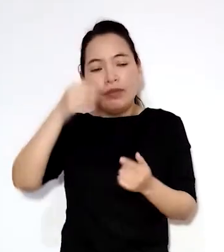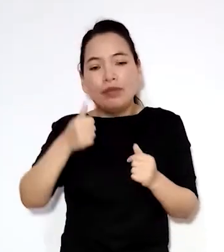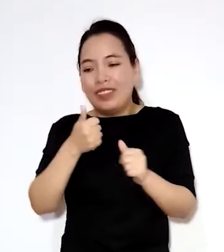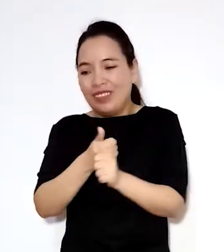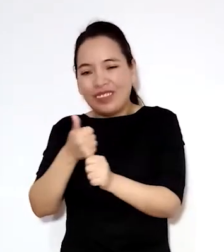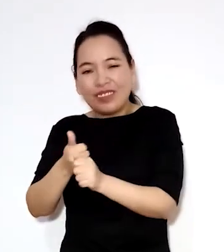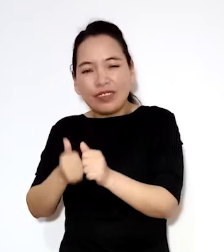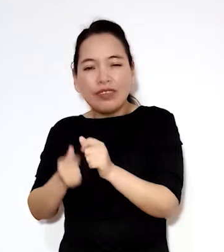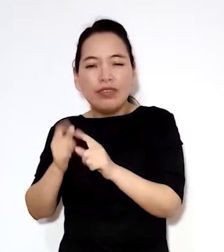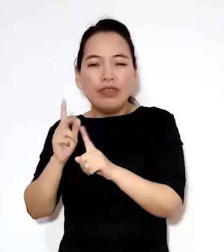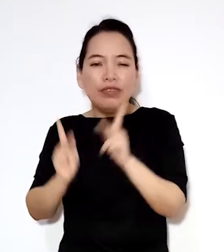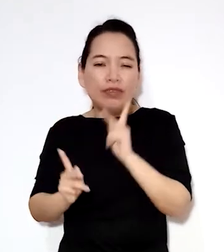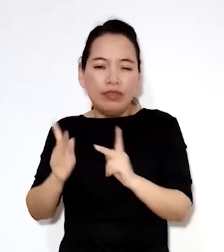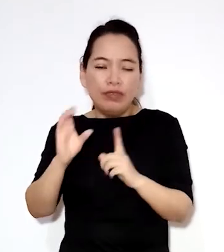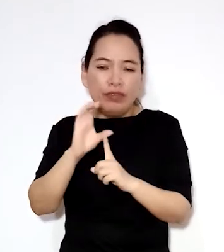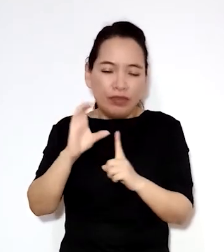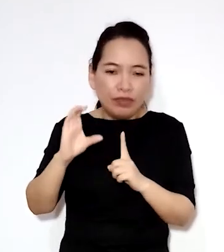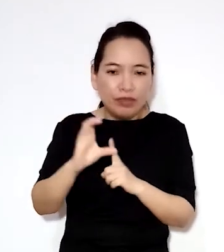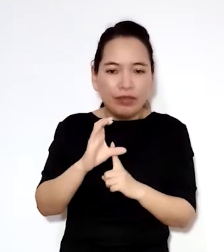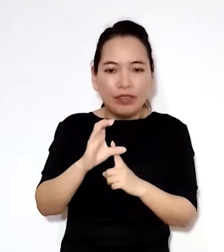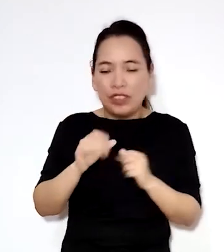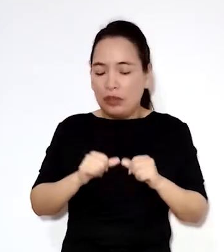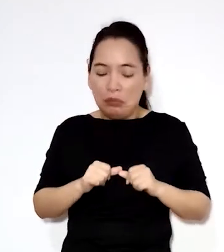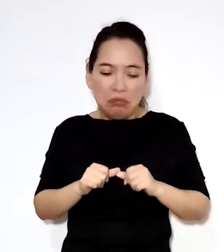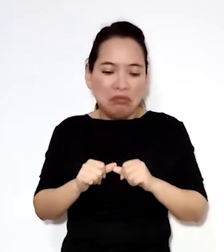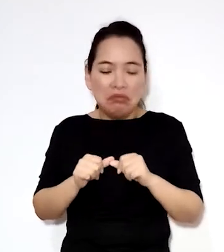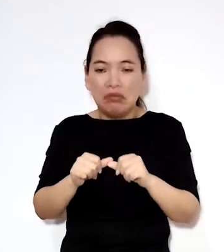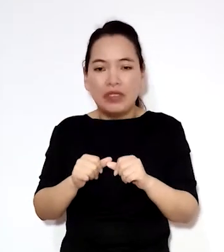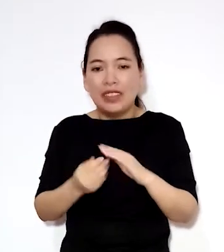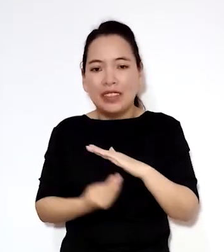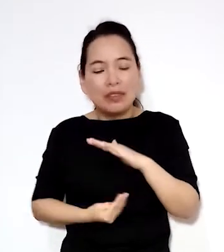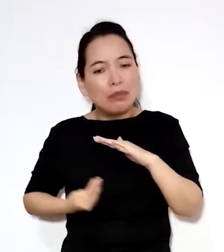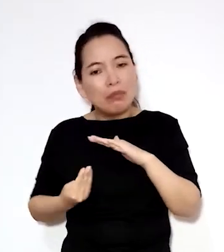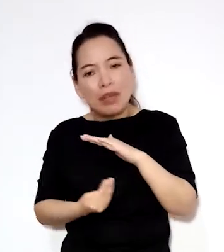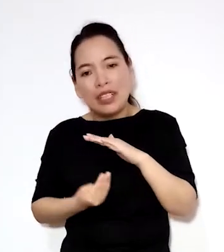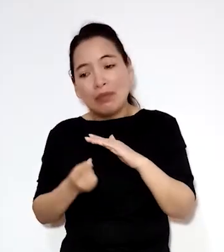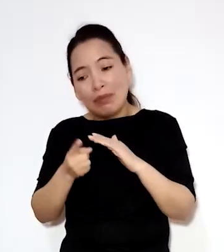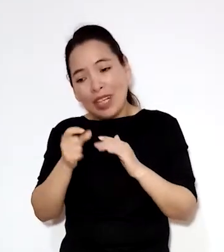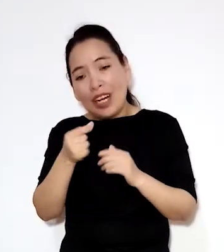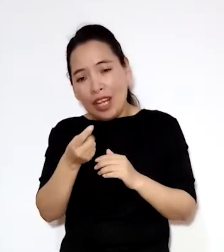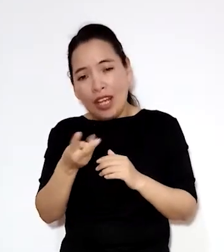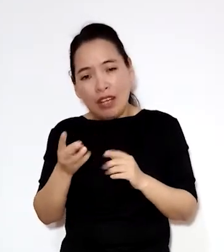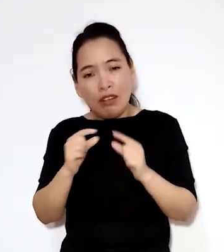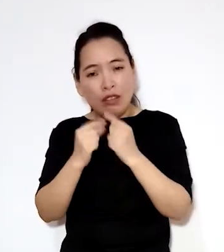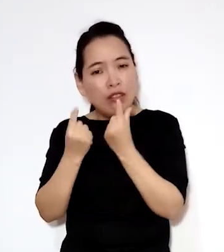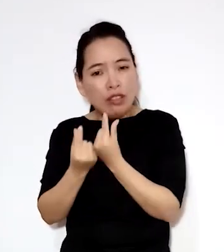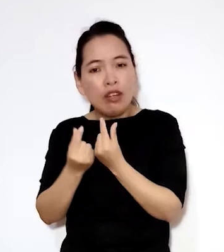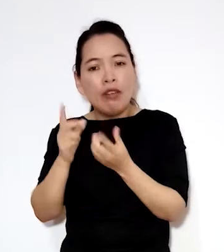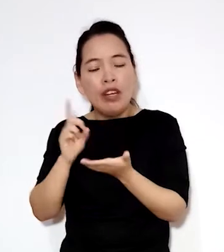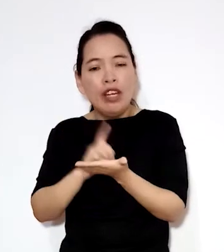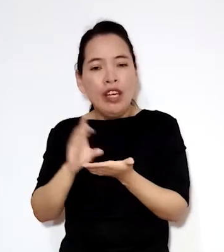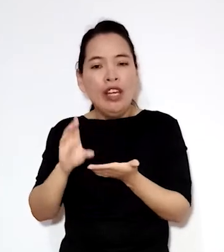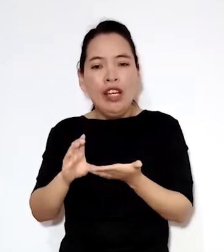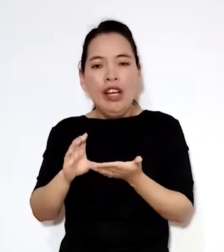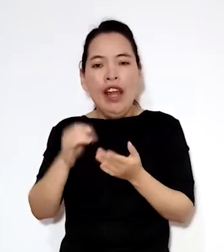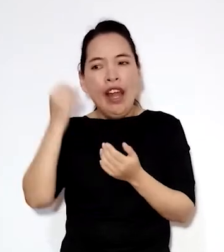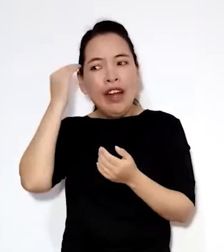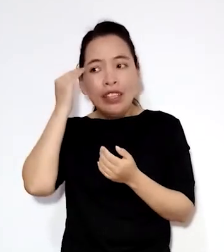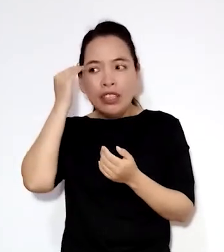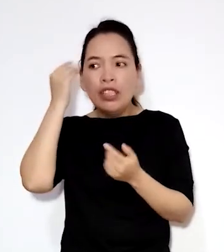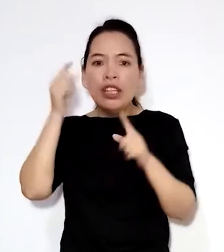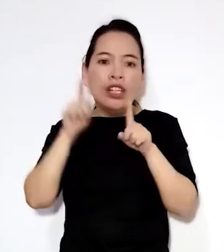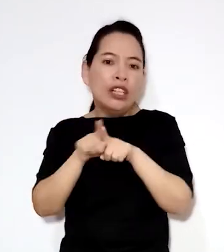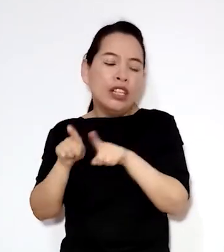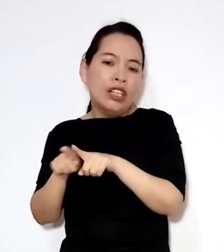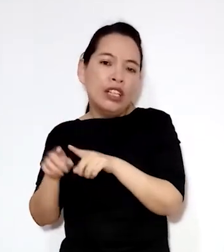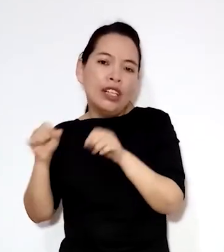para todas, y que el elemento, desde luego, de el grupo, de la parte social, del aprender de una idiosincrasia y de